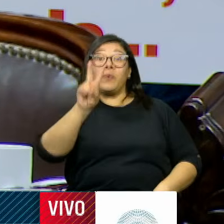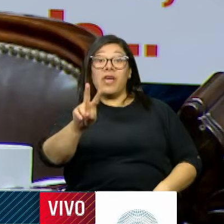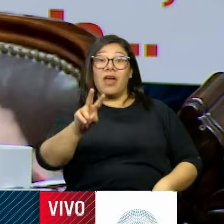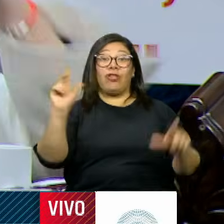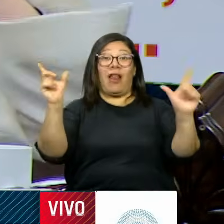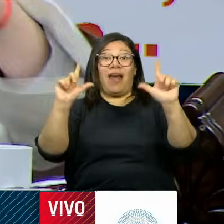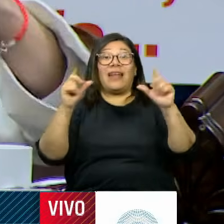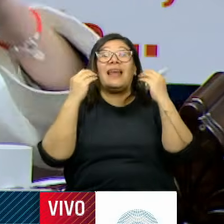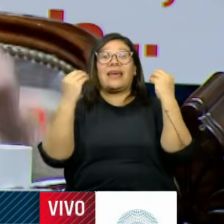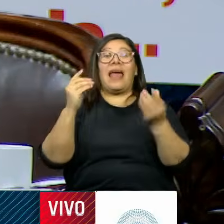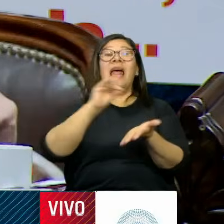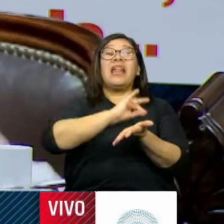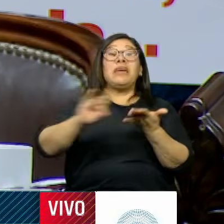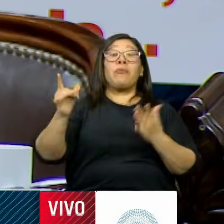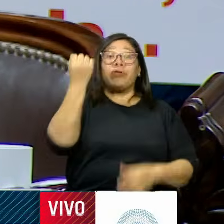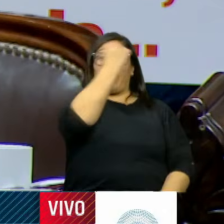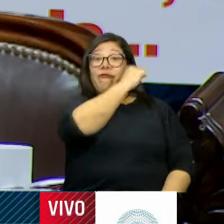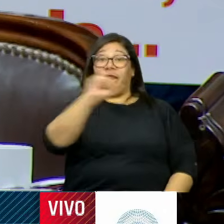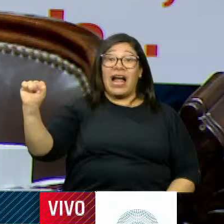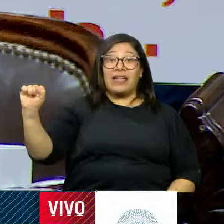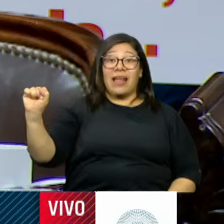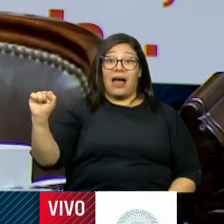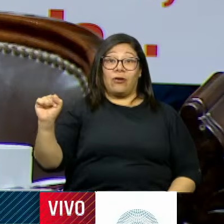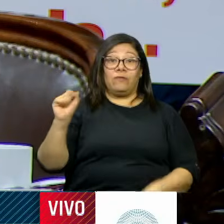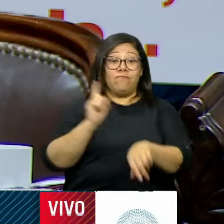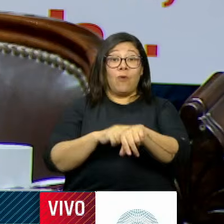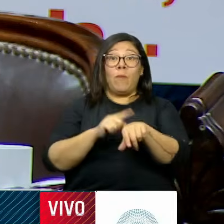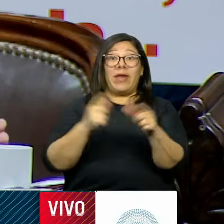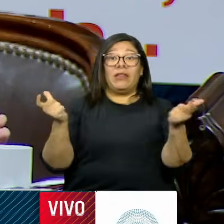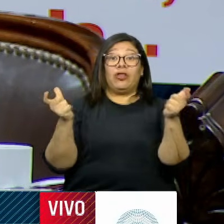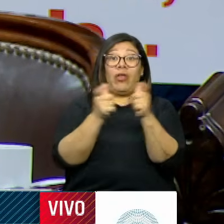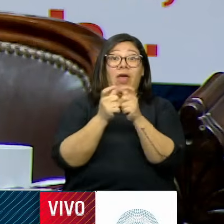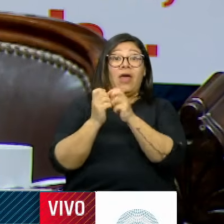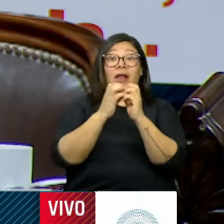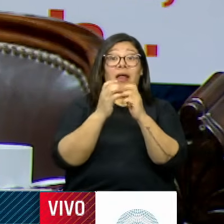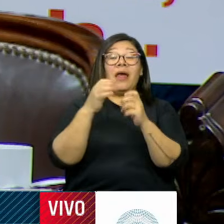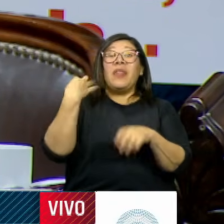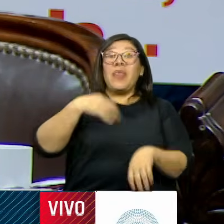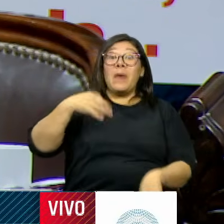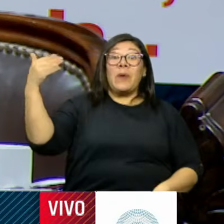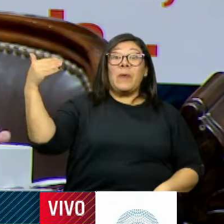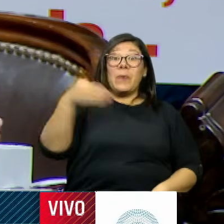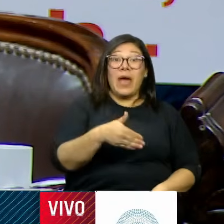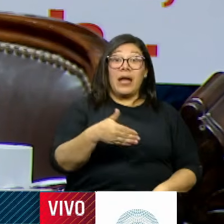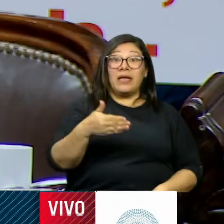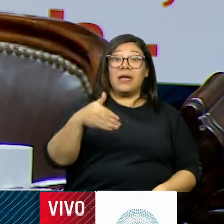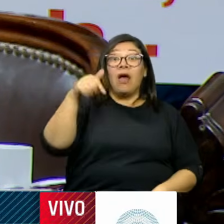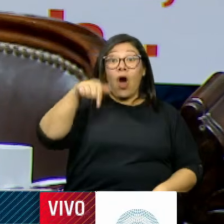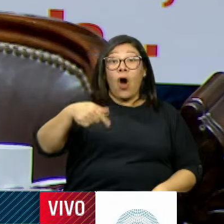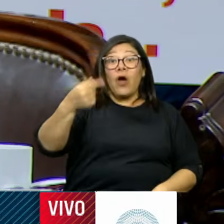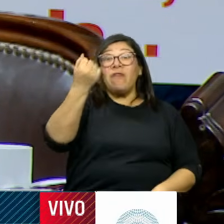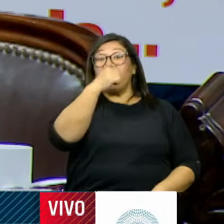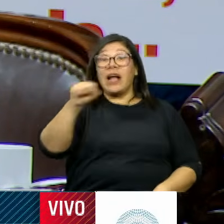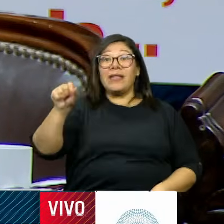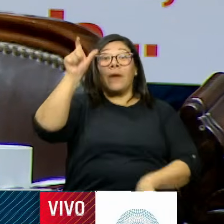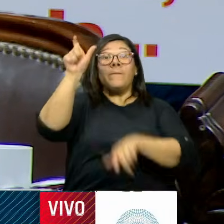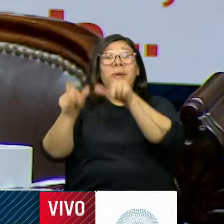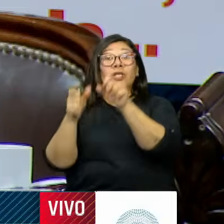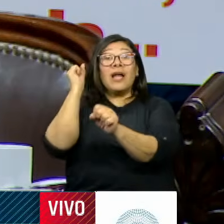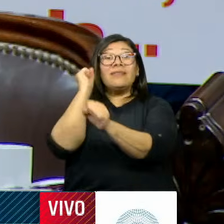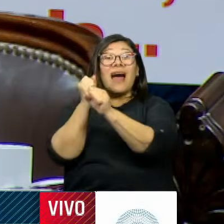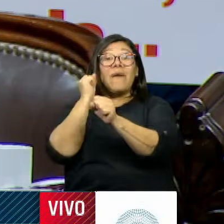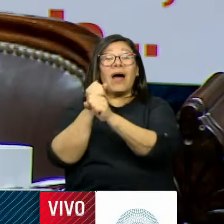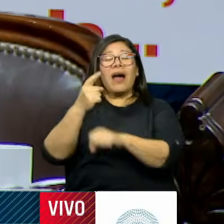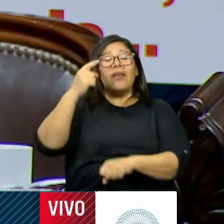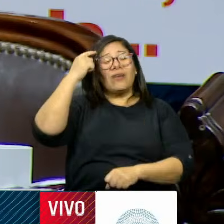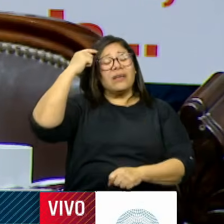hacer es ocupar una banca cuando se sesiona, no están presentes. ¿Qué pensarán esas